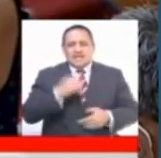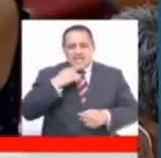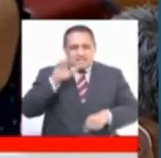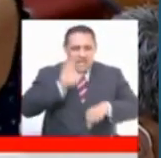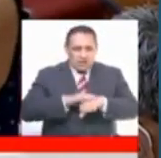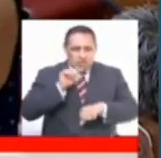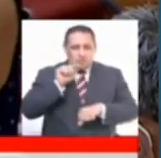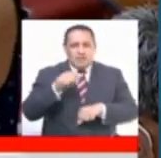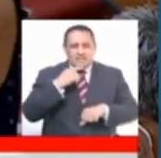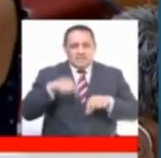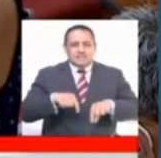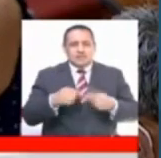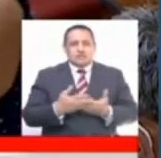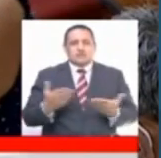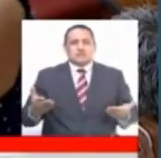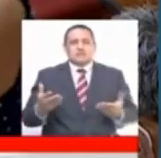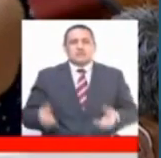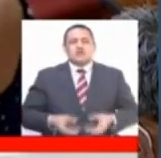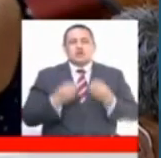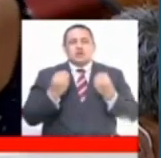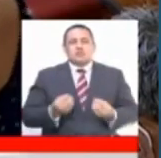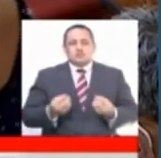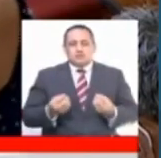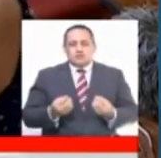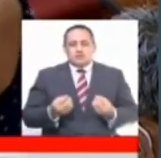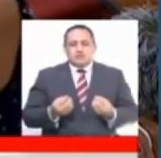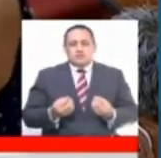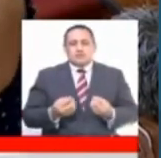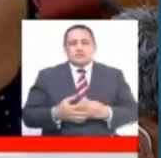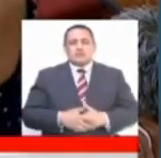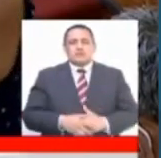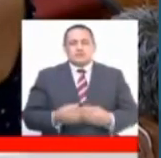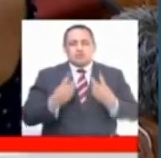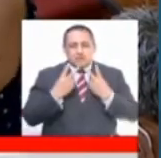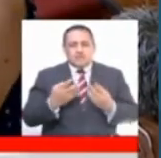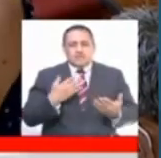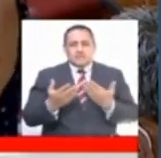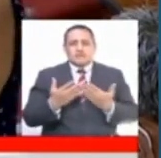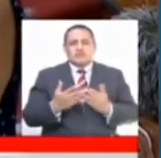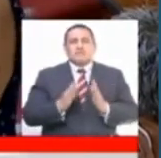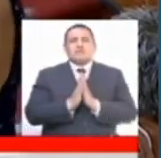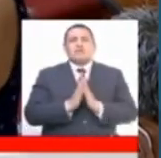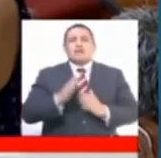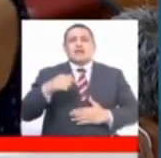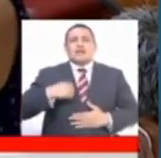Remurpe, ¿no? Entonces, la verdad que ya no sé,